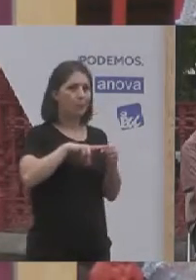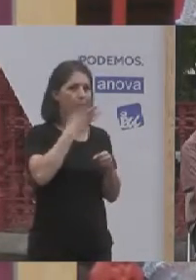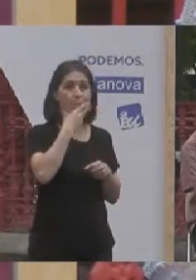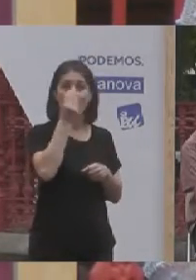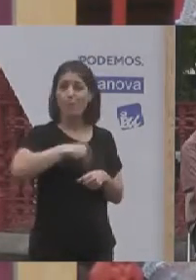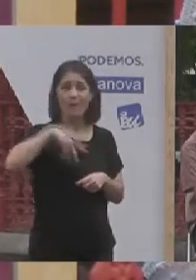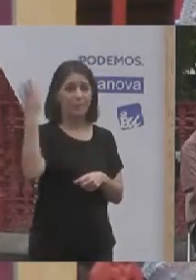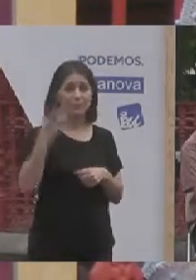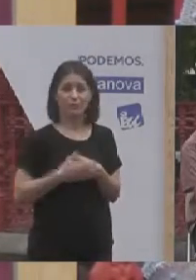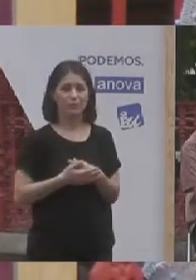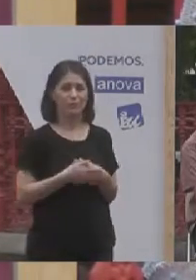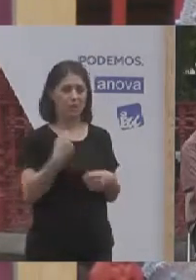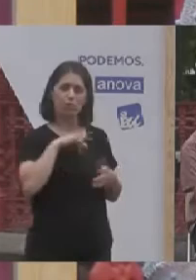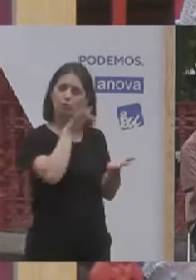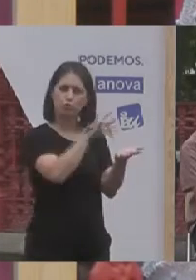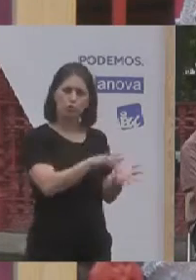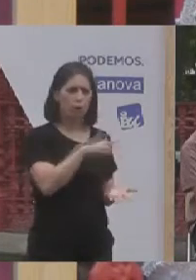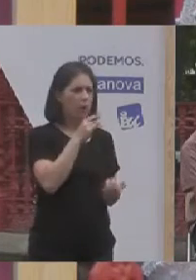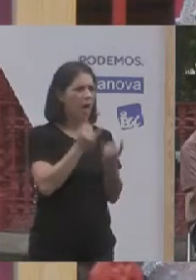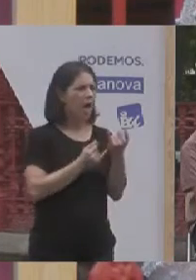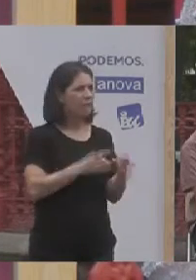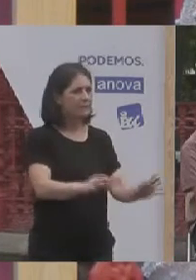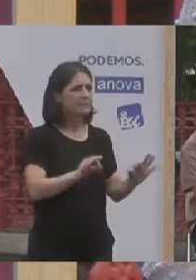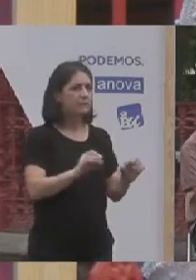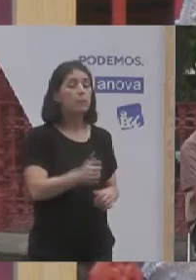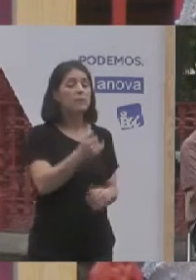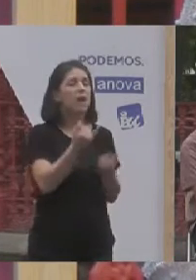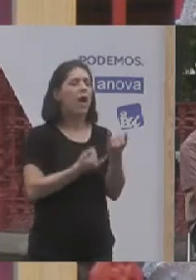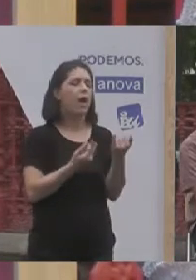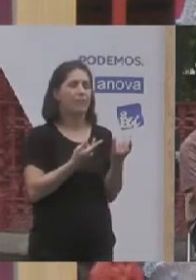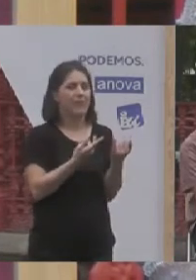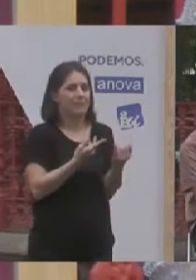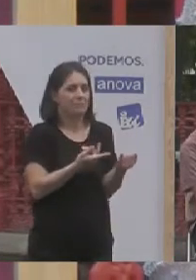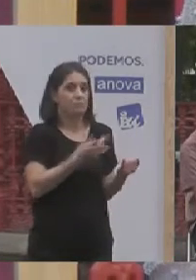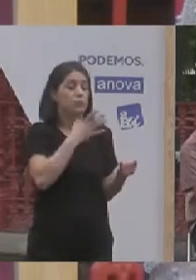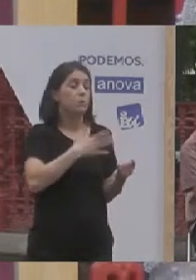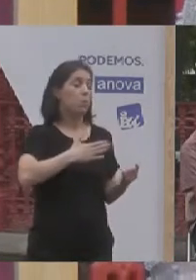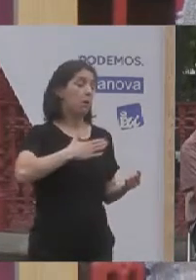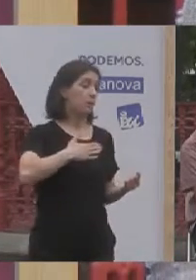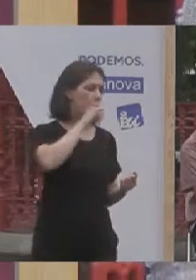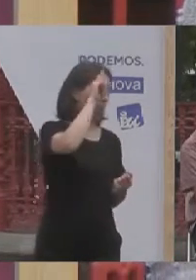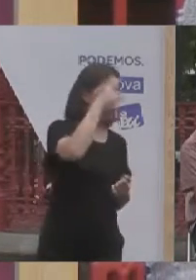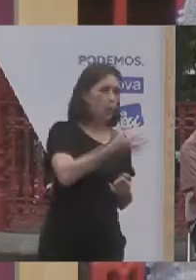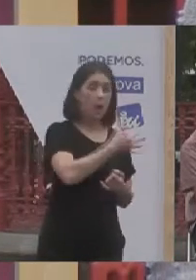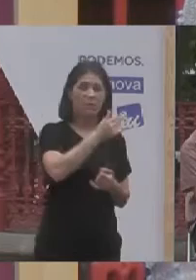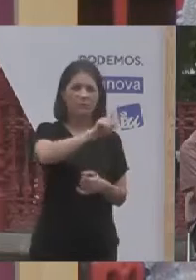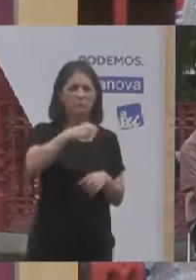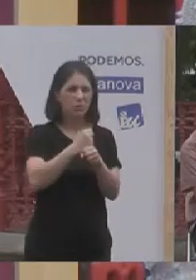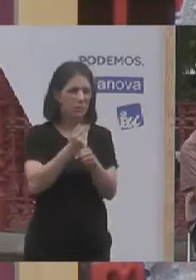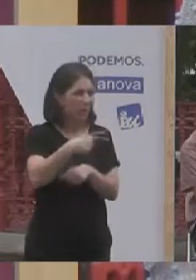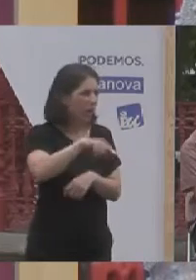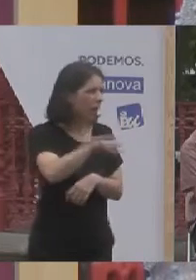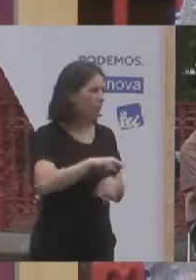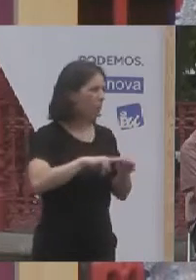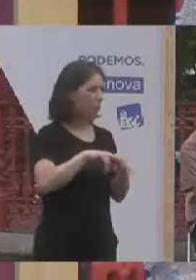que é o que máis a singulariza é o seu patrimonio cultural e natural maravilloso, esta xente traballadora da provincia da